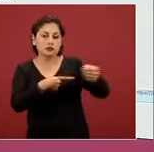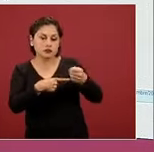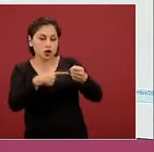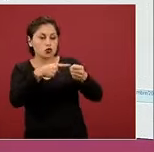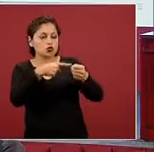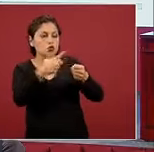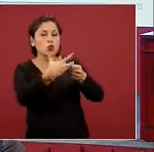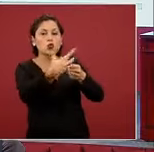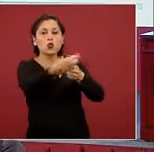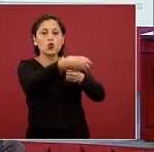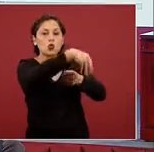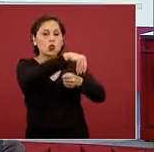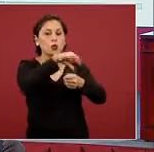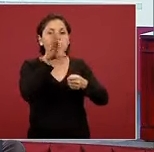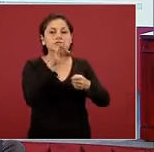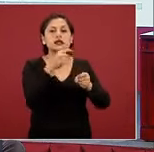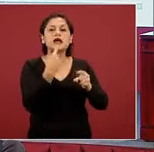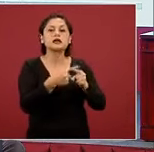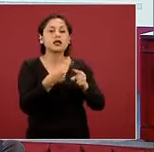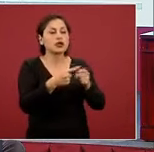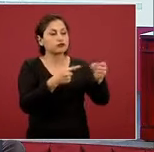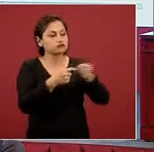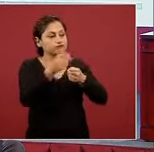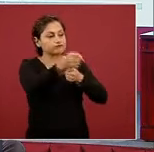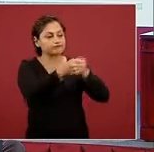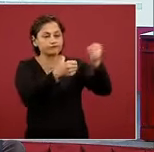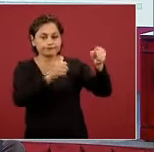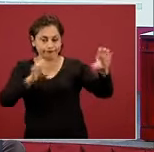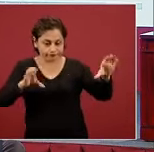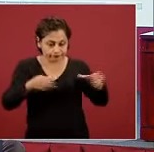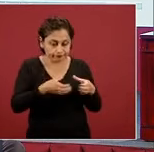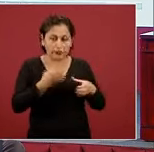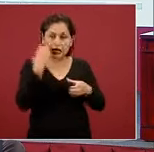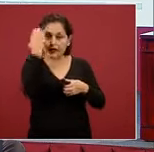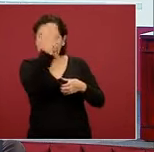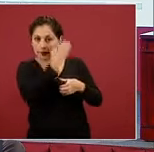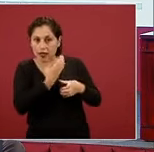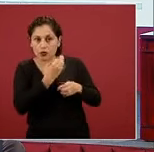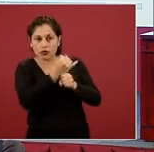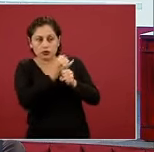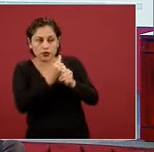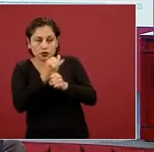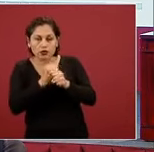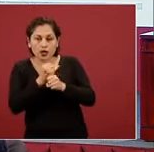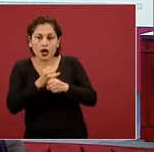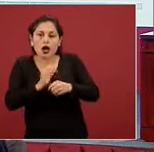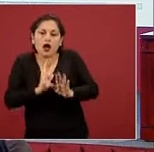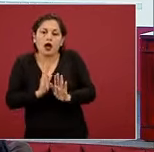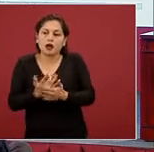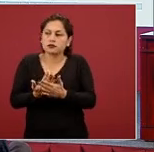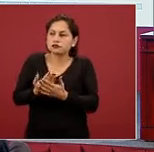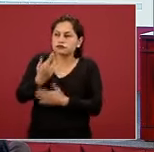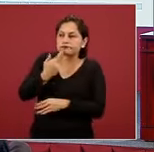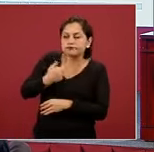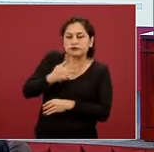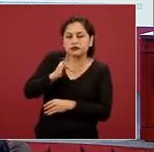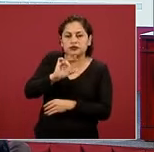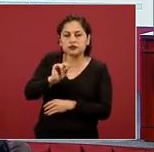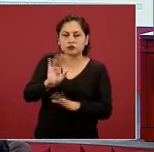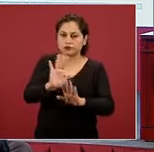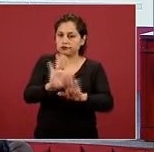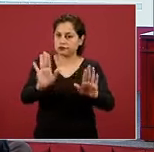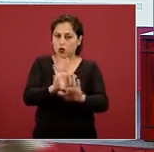se les hacen pruebas a ambos, no se espera uno a tener el resultado de las pruebas para actuar disminuyendo la